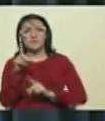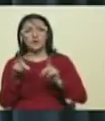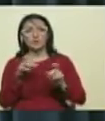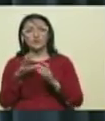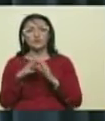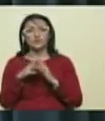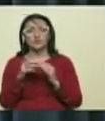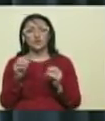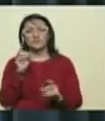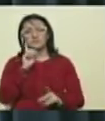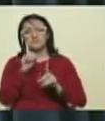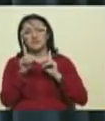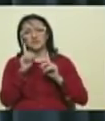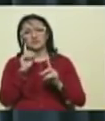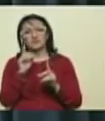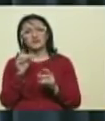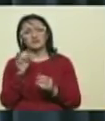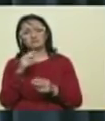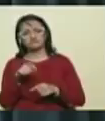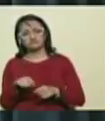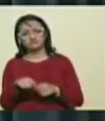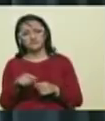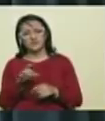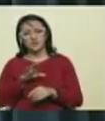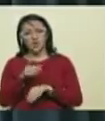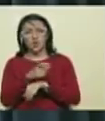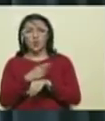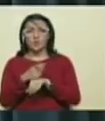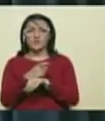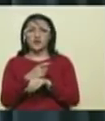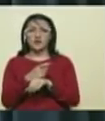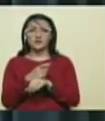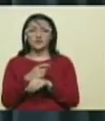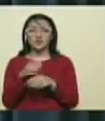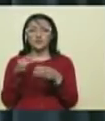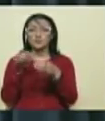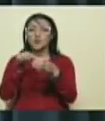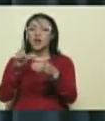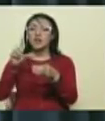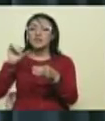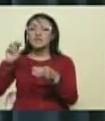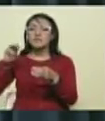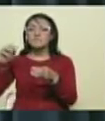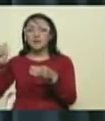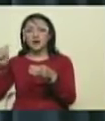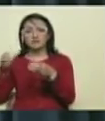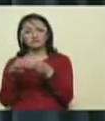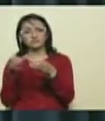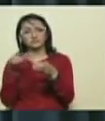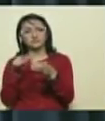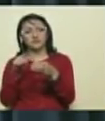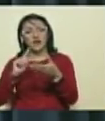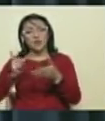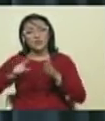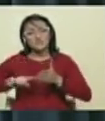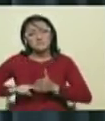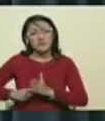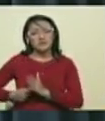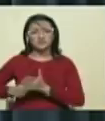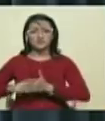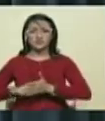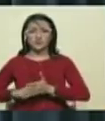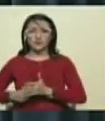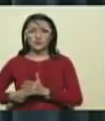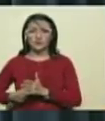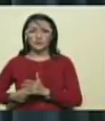las infamias de estos gobiernos del cartel de Lima y algunos que recibieron presiones